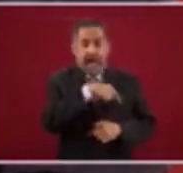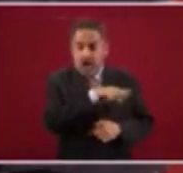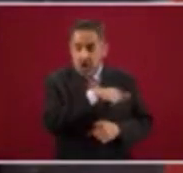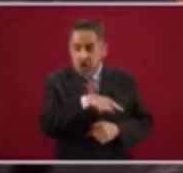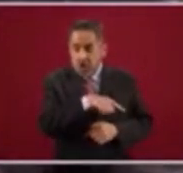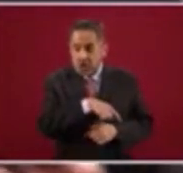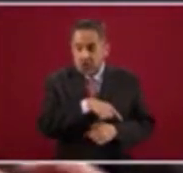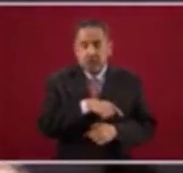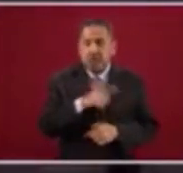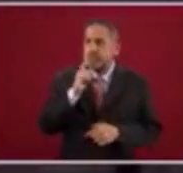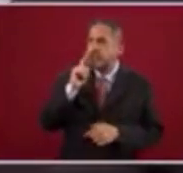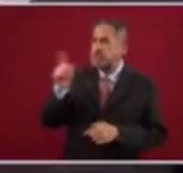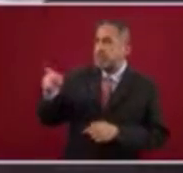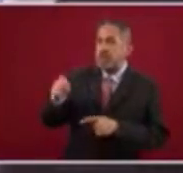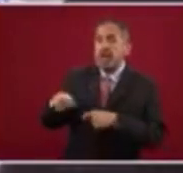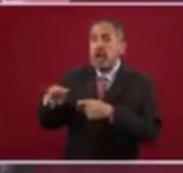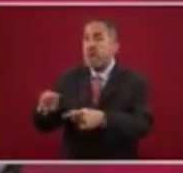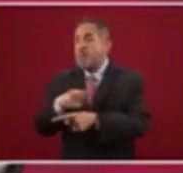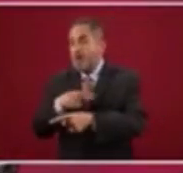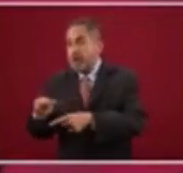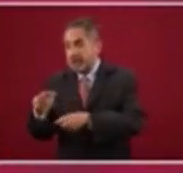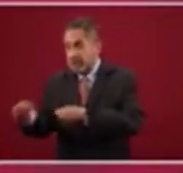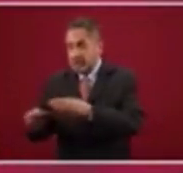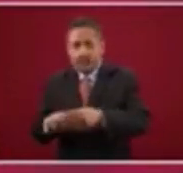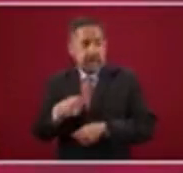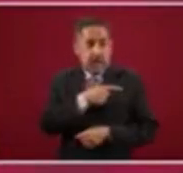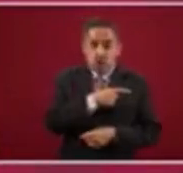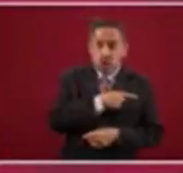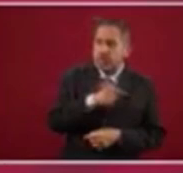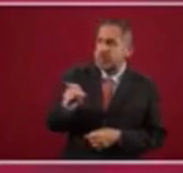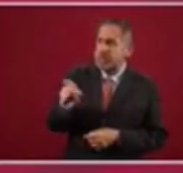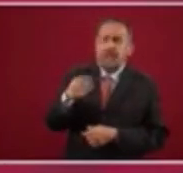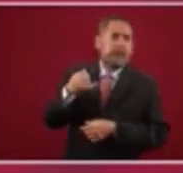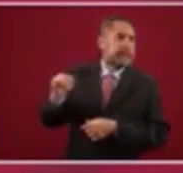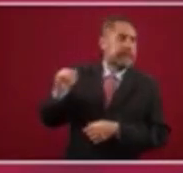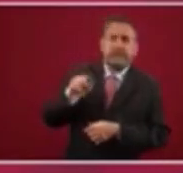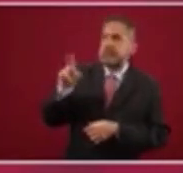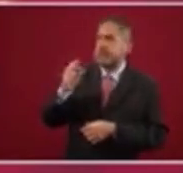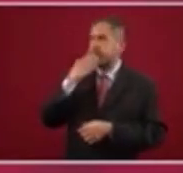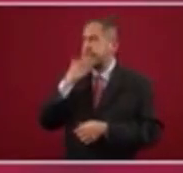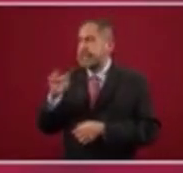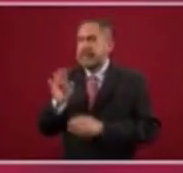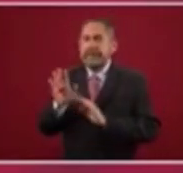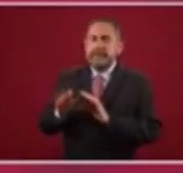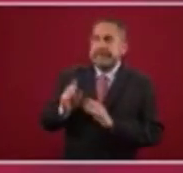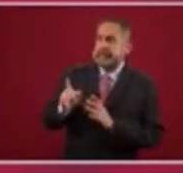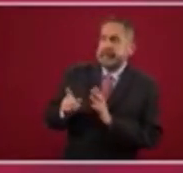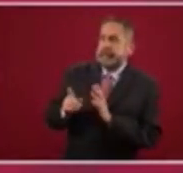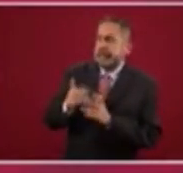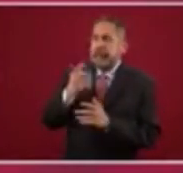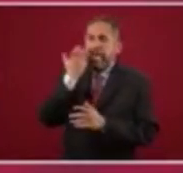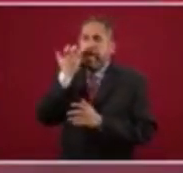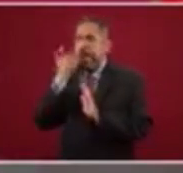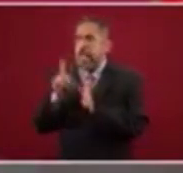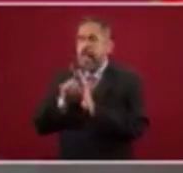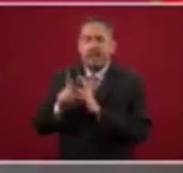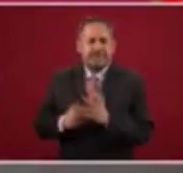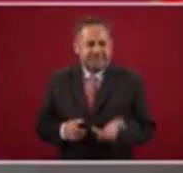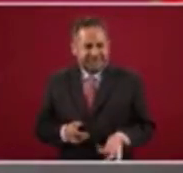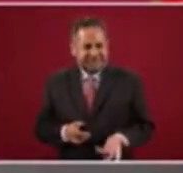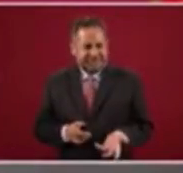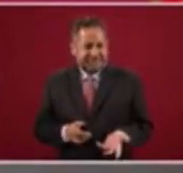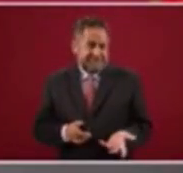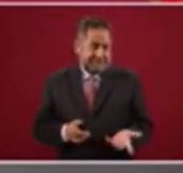se destina a los pobres es populismo, paternalismo. Y lo